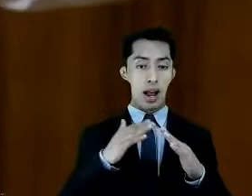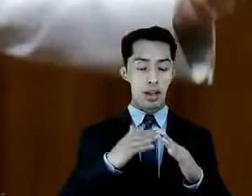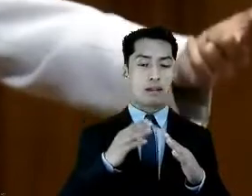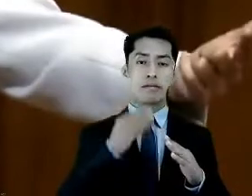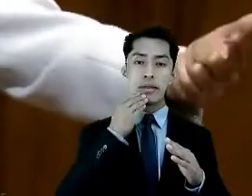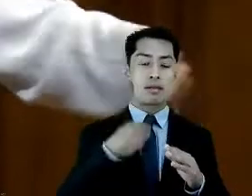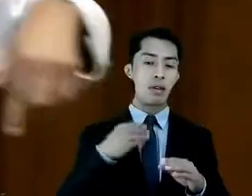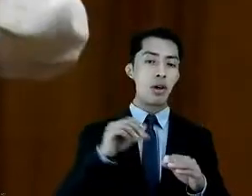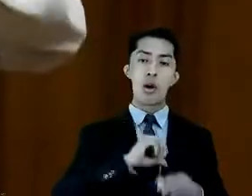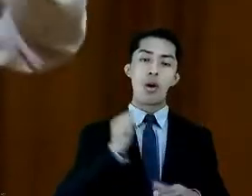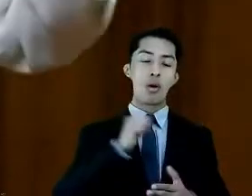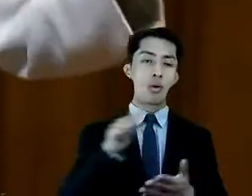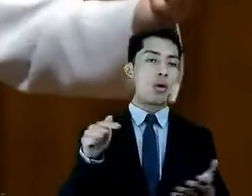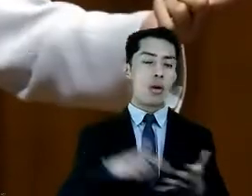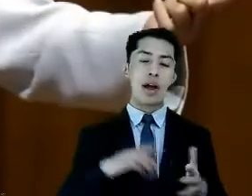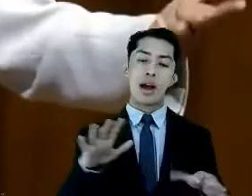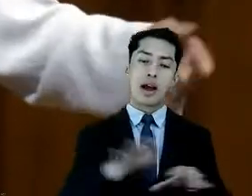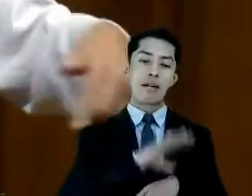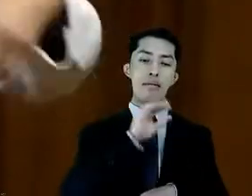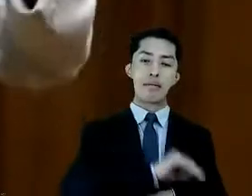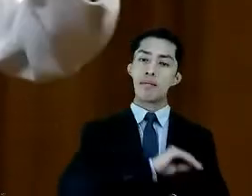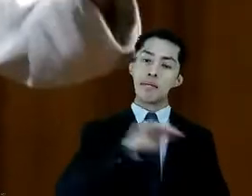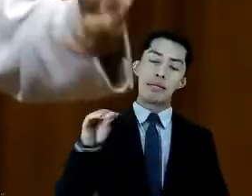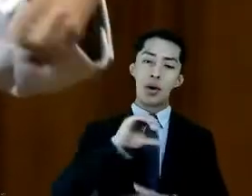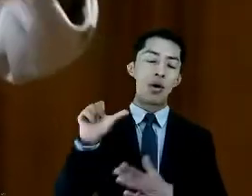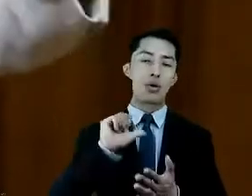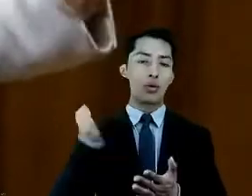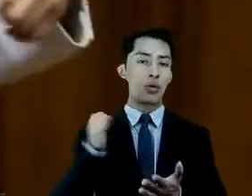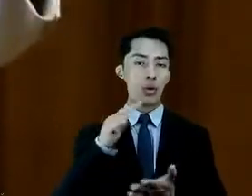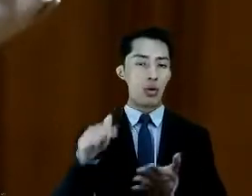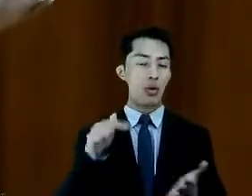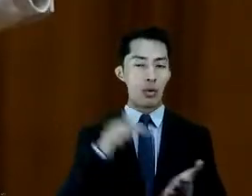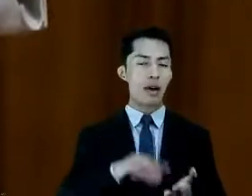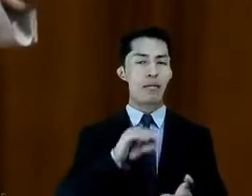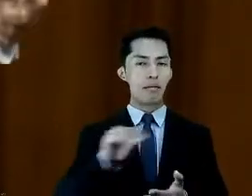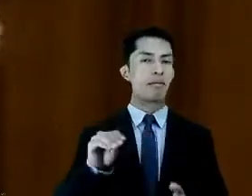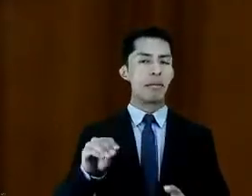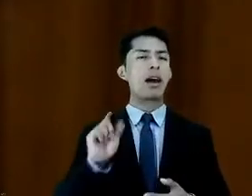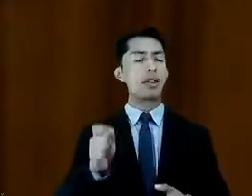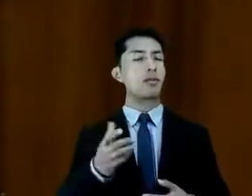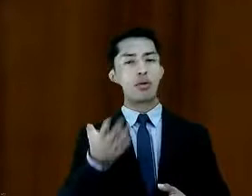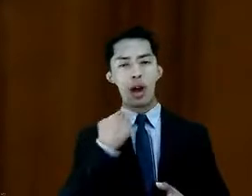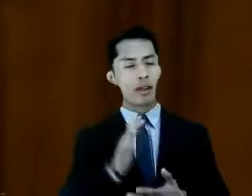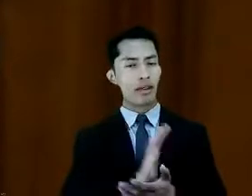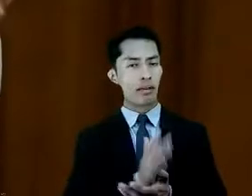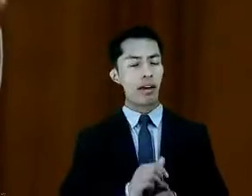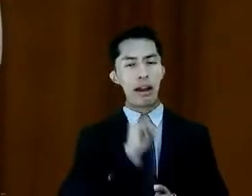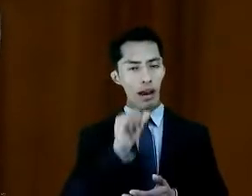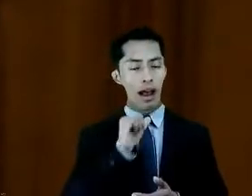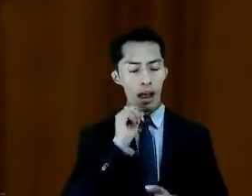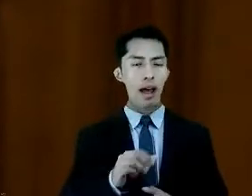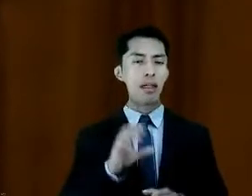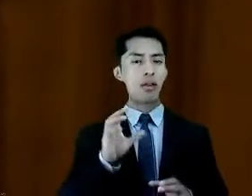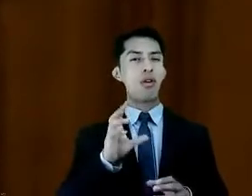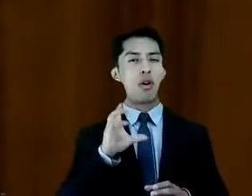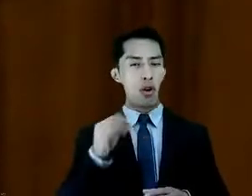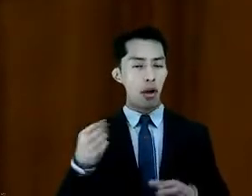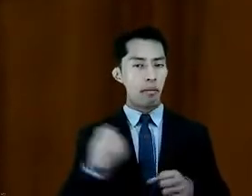que emigrar a otras zonas donde no sufran la discriminación, el